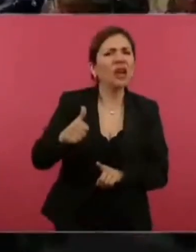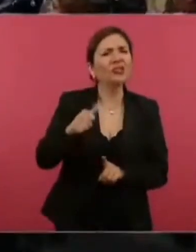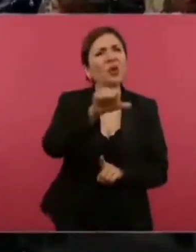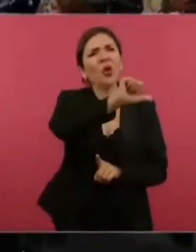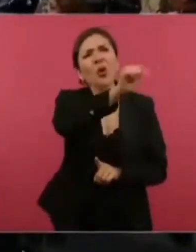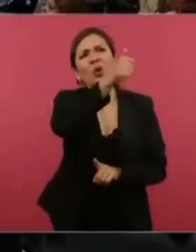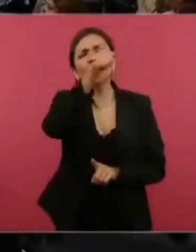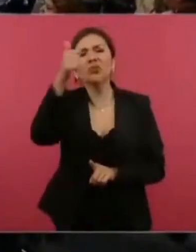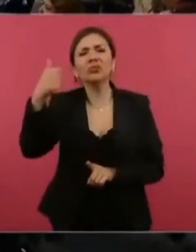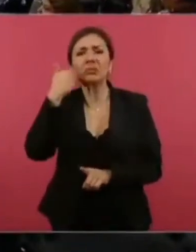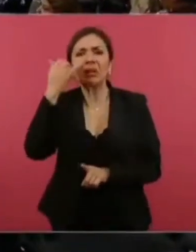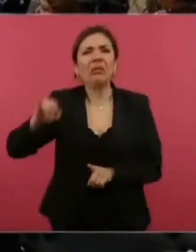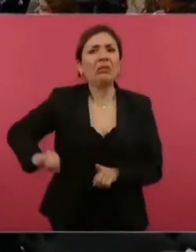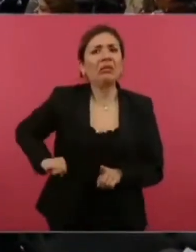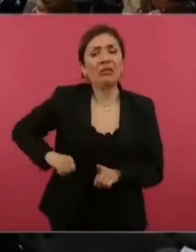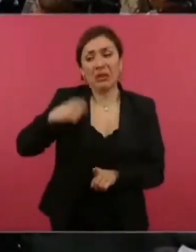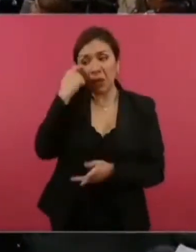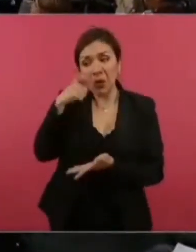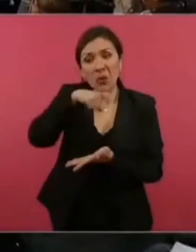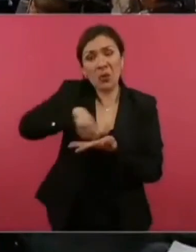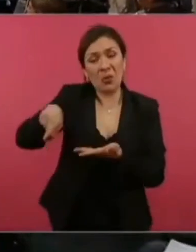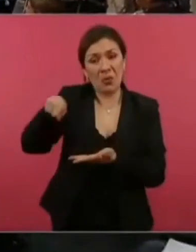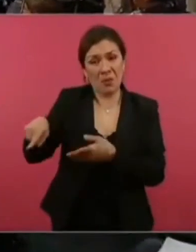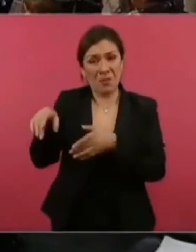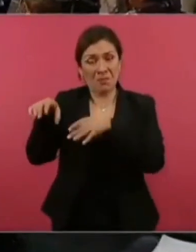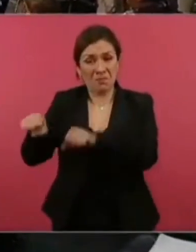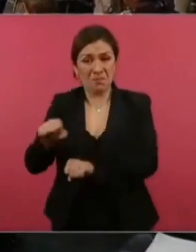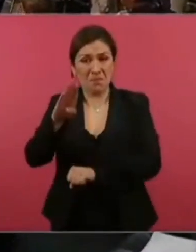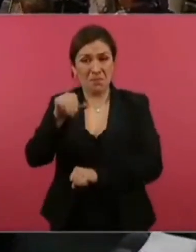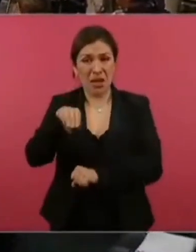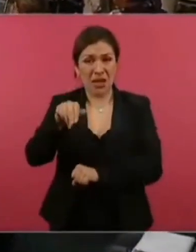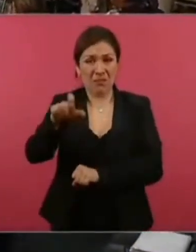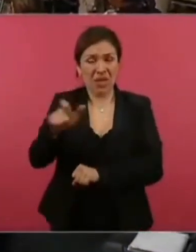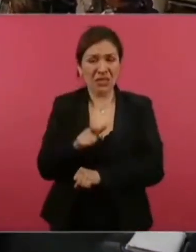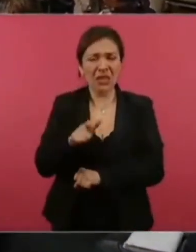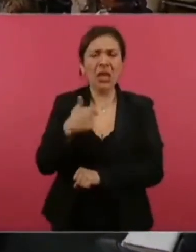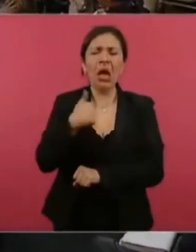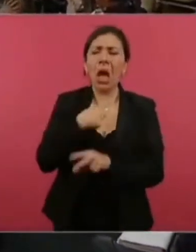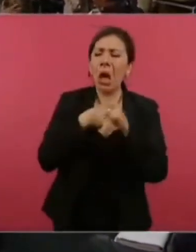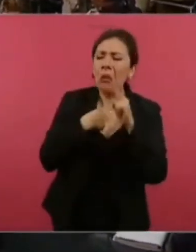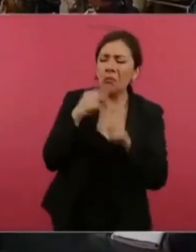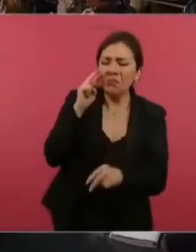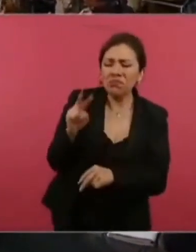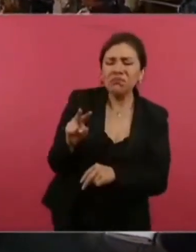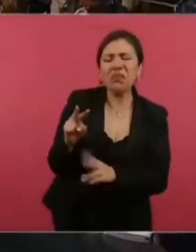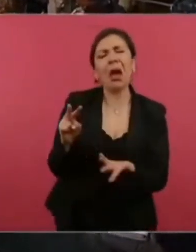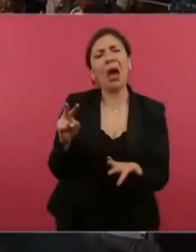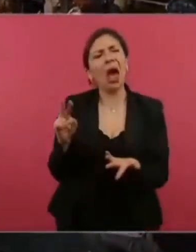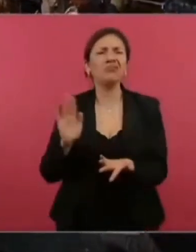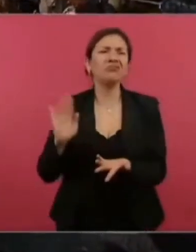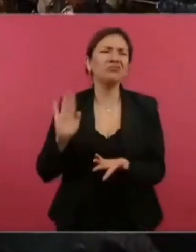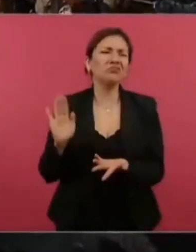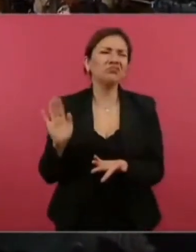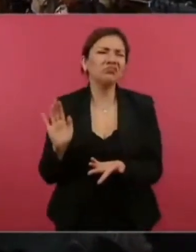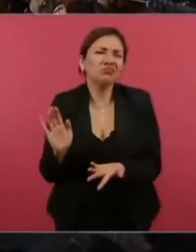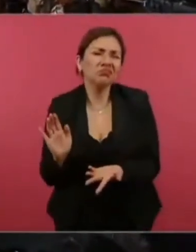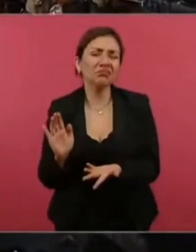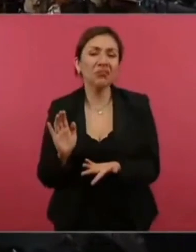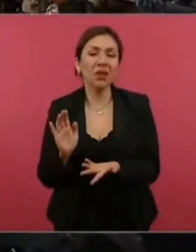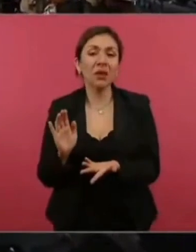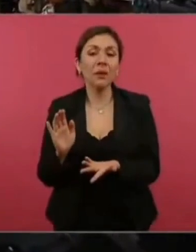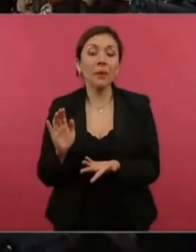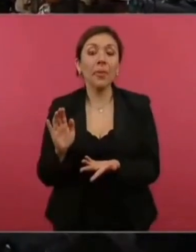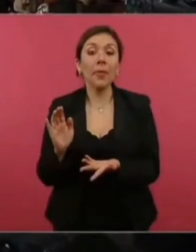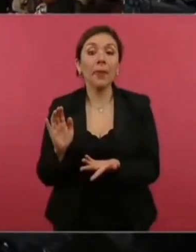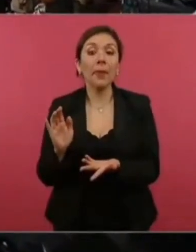interesados en adquirir Banamex, dijimos no. Y ya